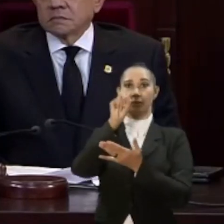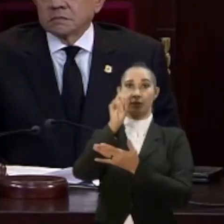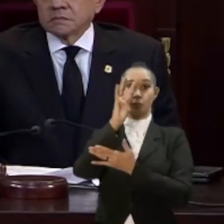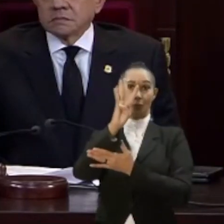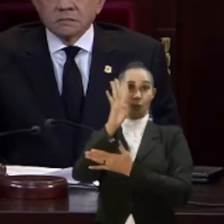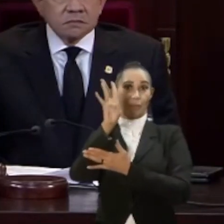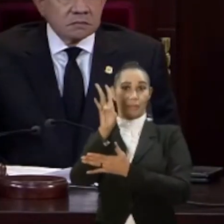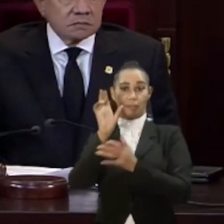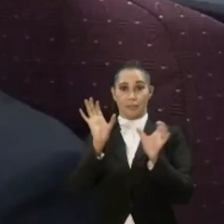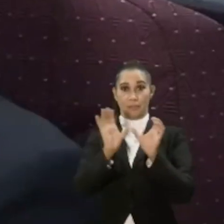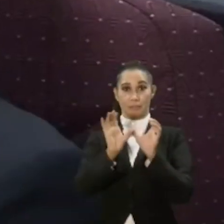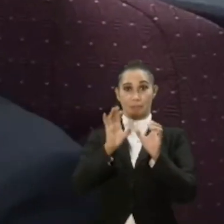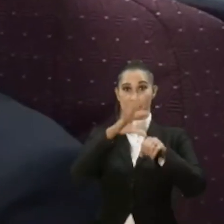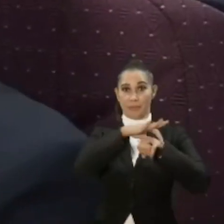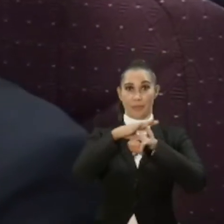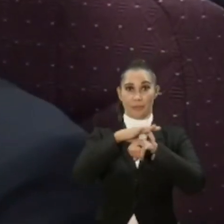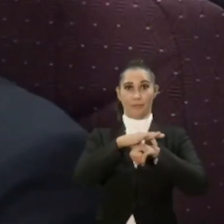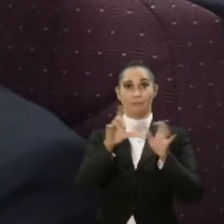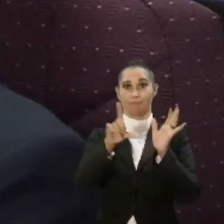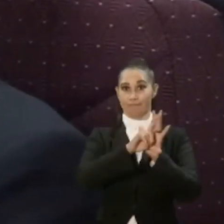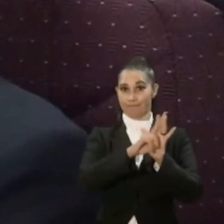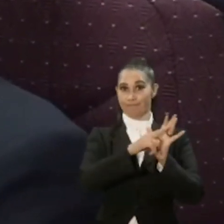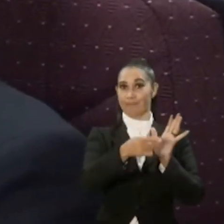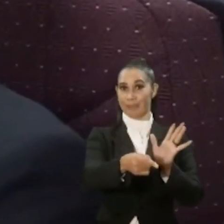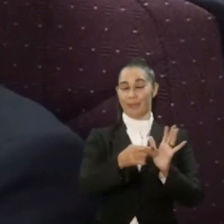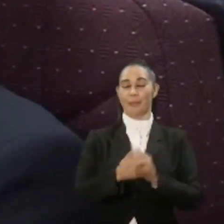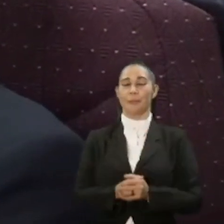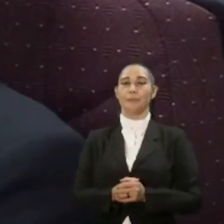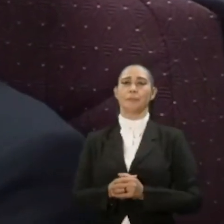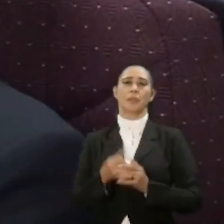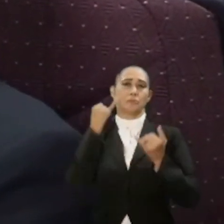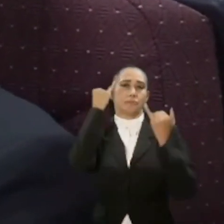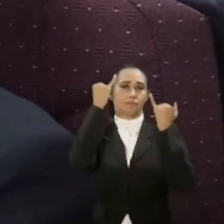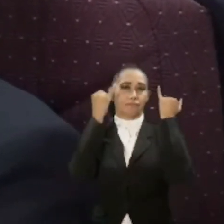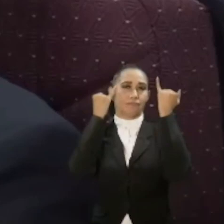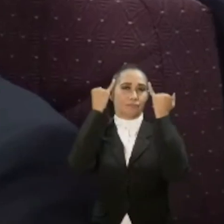50.143 certificados de título. Para que se hagan una idea